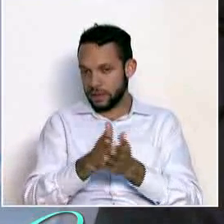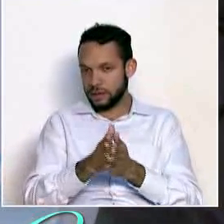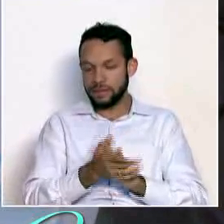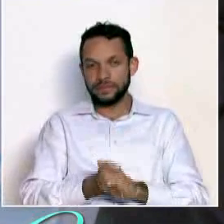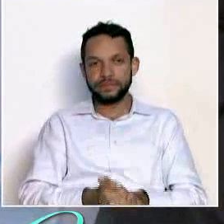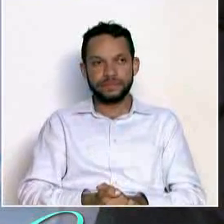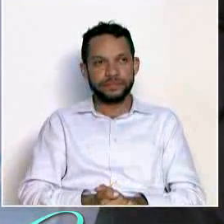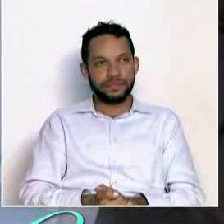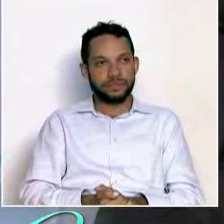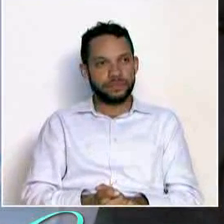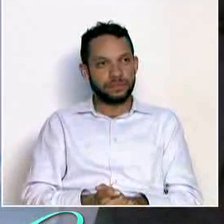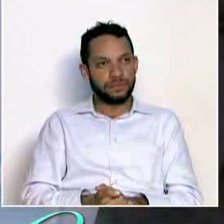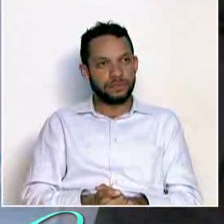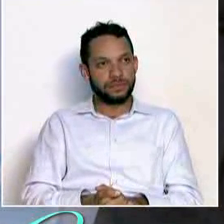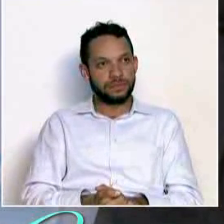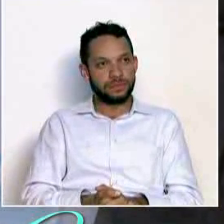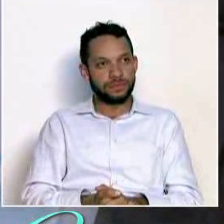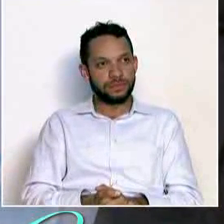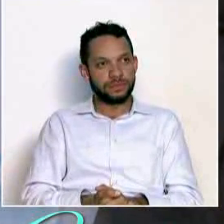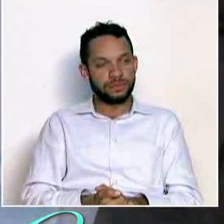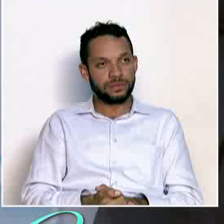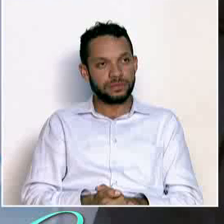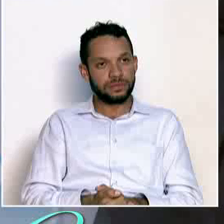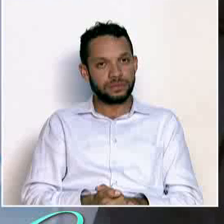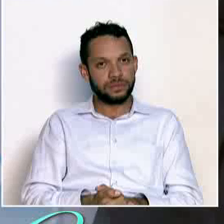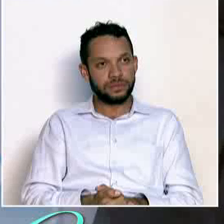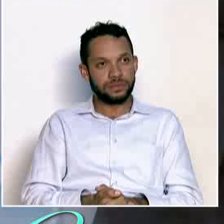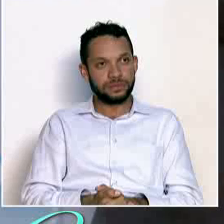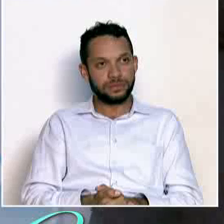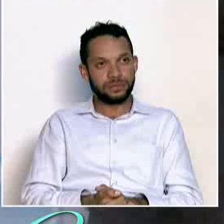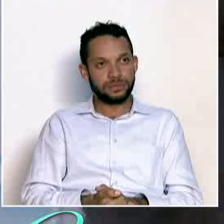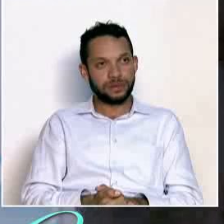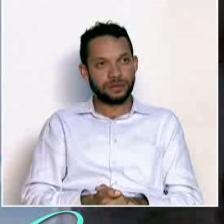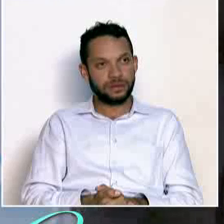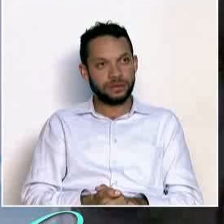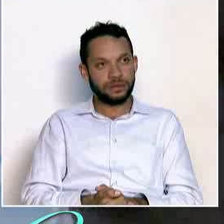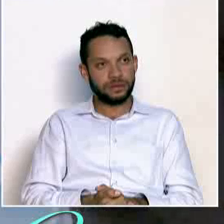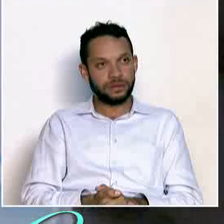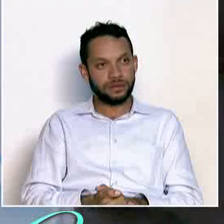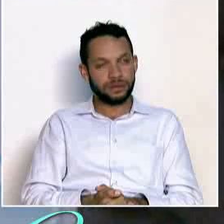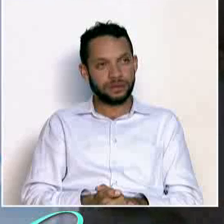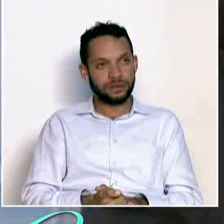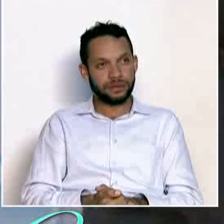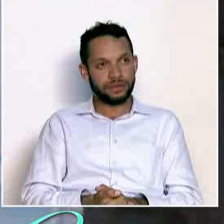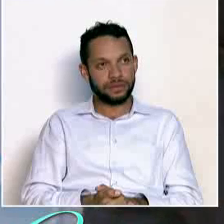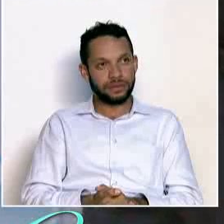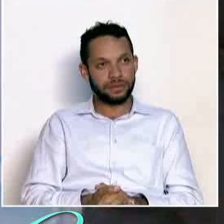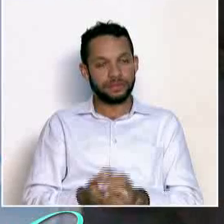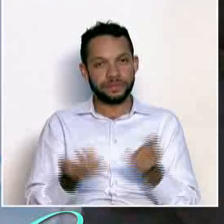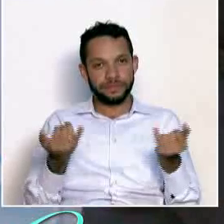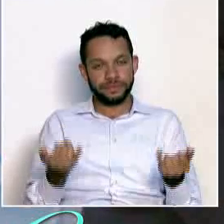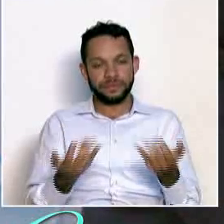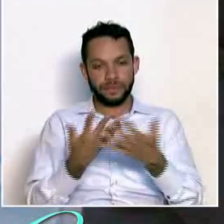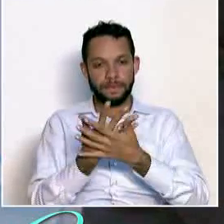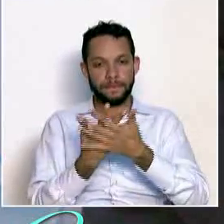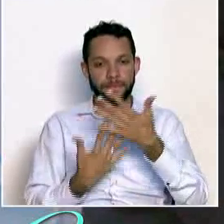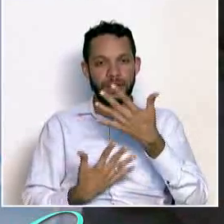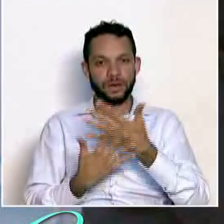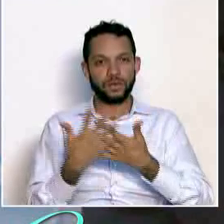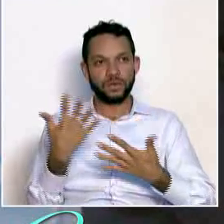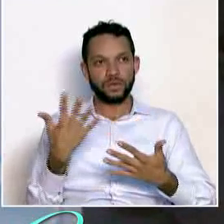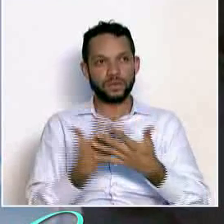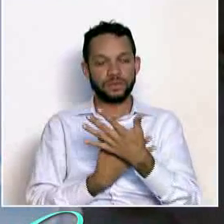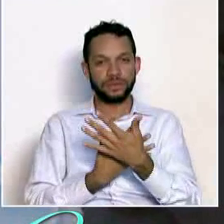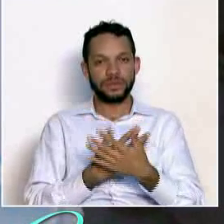profundamente. Descansa más tranquila y profundamente. Ahora tu mano está inmersa dentro de una cubeta